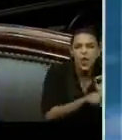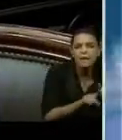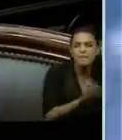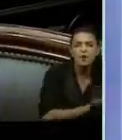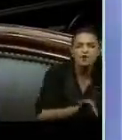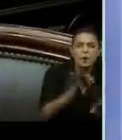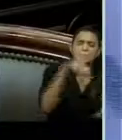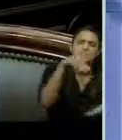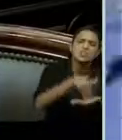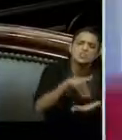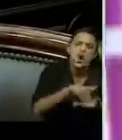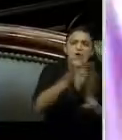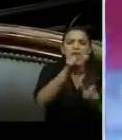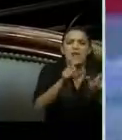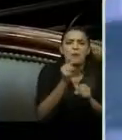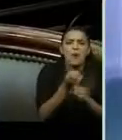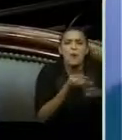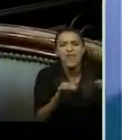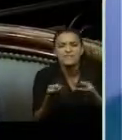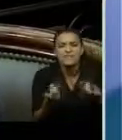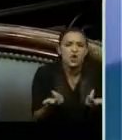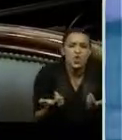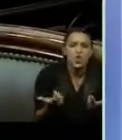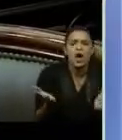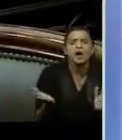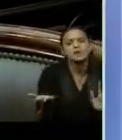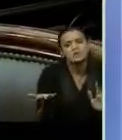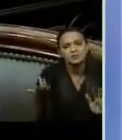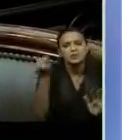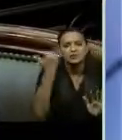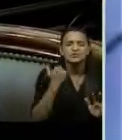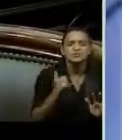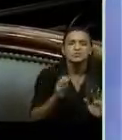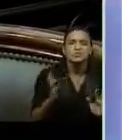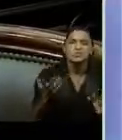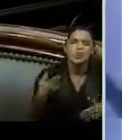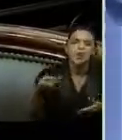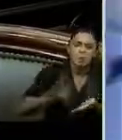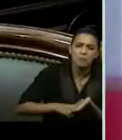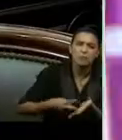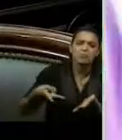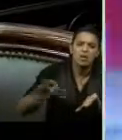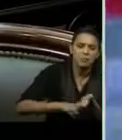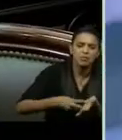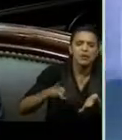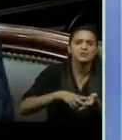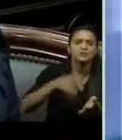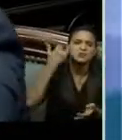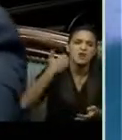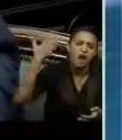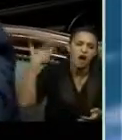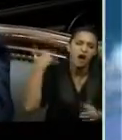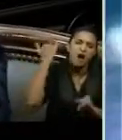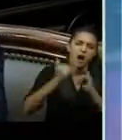el recinto nos encontramos con la triste imagen de que los legisladores Juntos por el Cambio no bajaron a dar quórum. Y